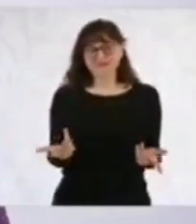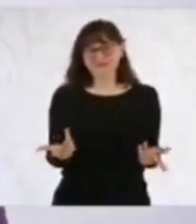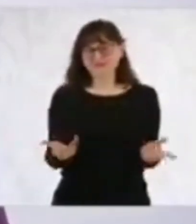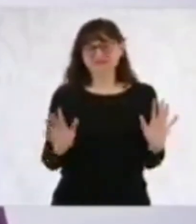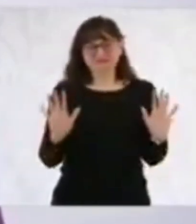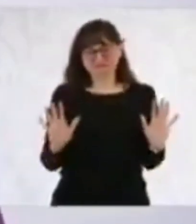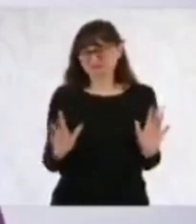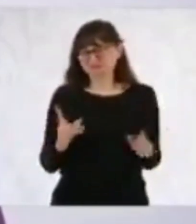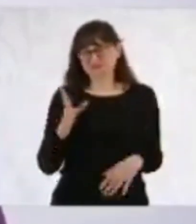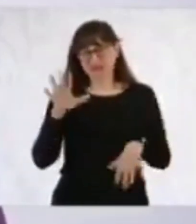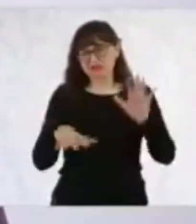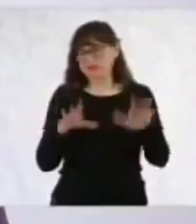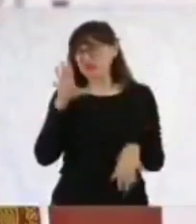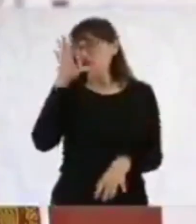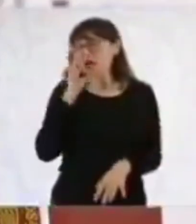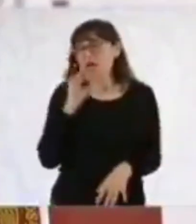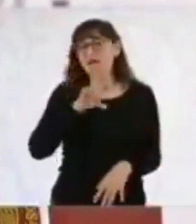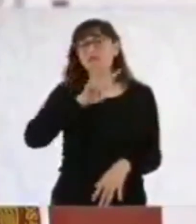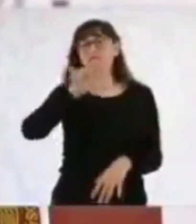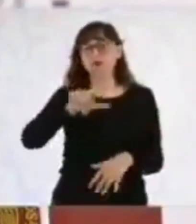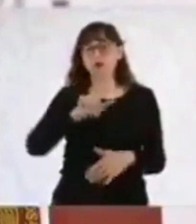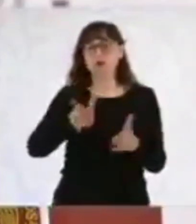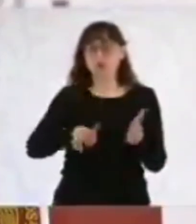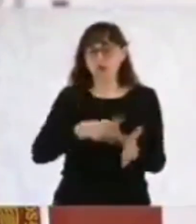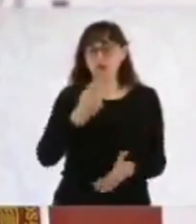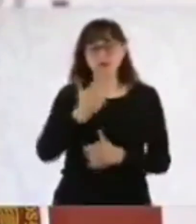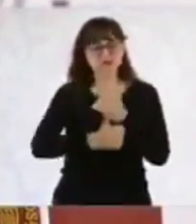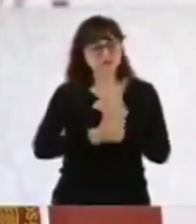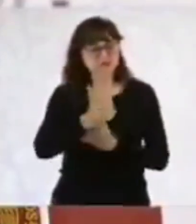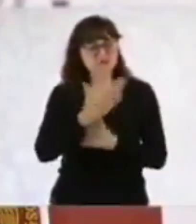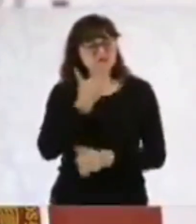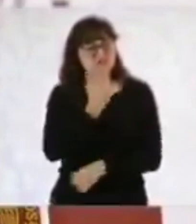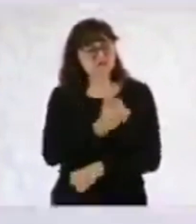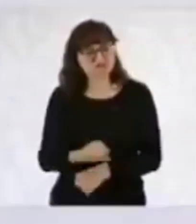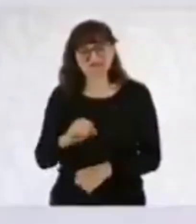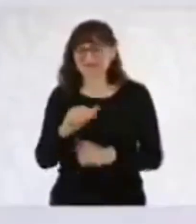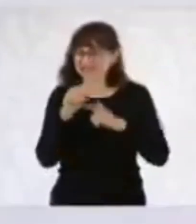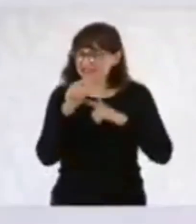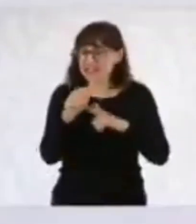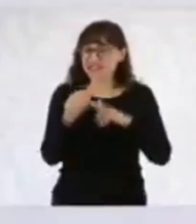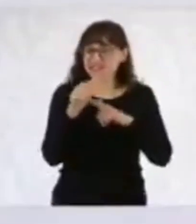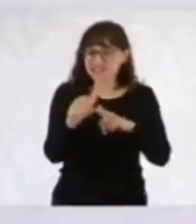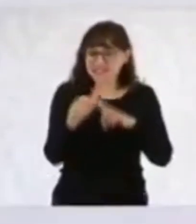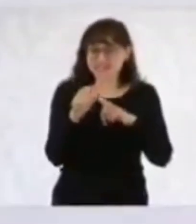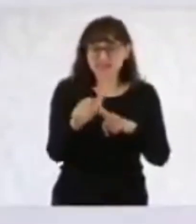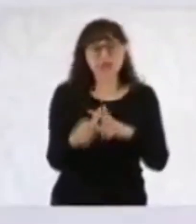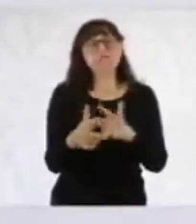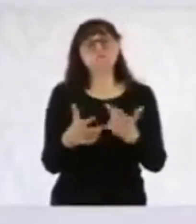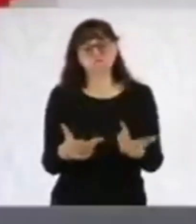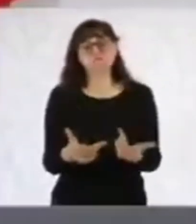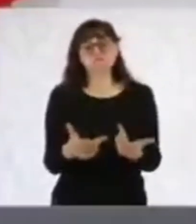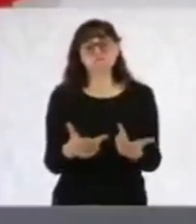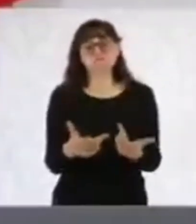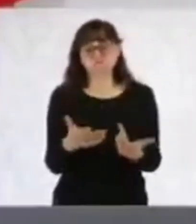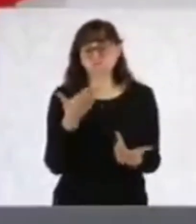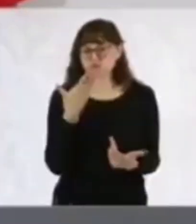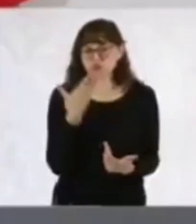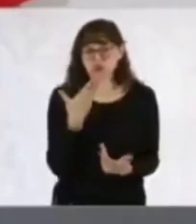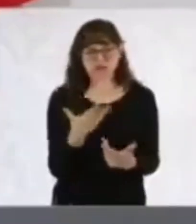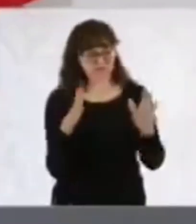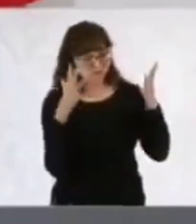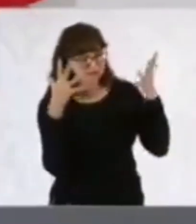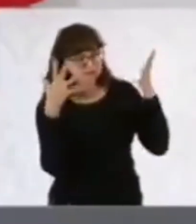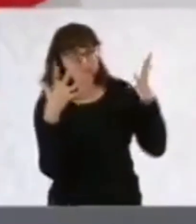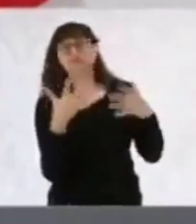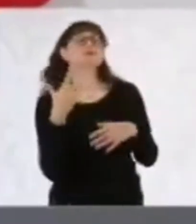en la siguiente, y eso es lo que hay que aplaudir. No, luego esta cosa de que se va todo el